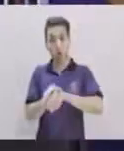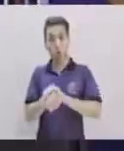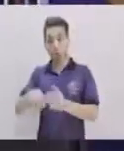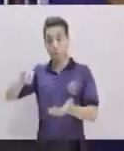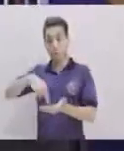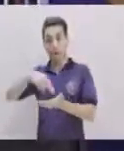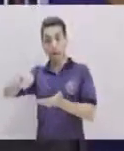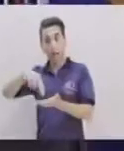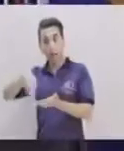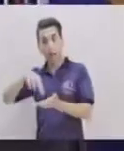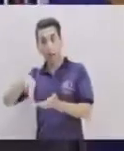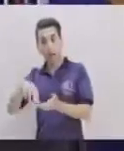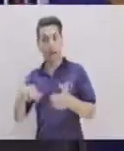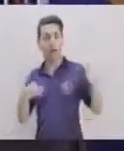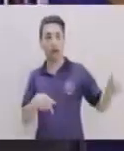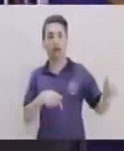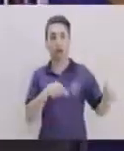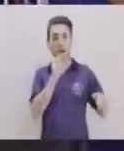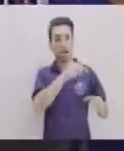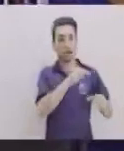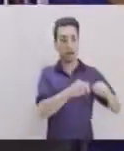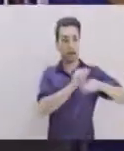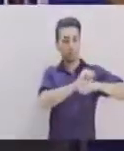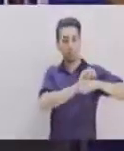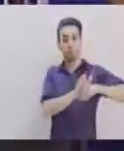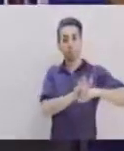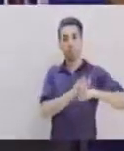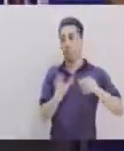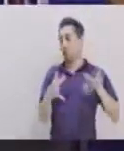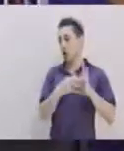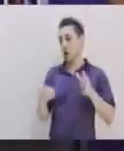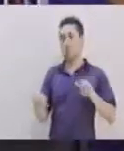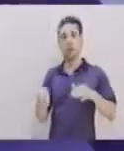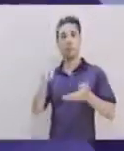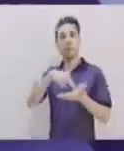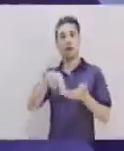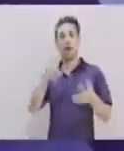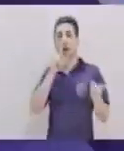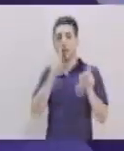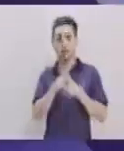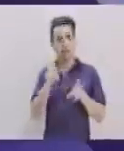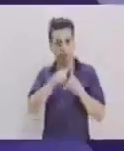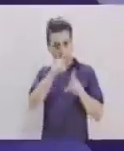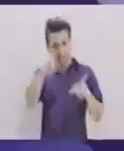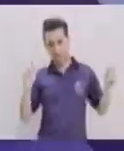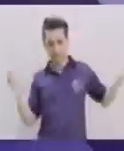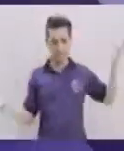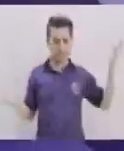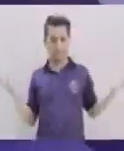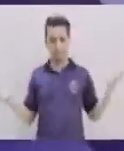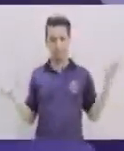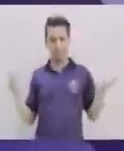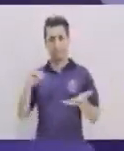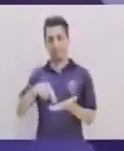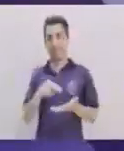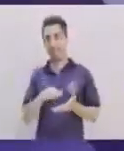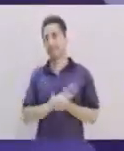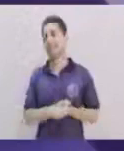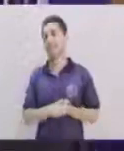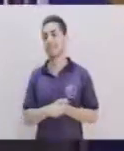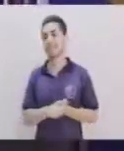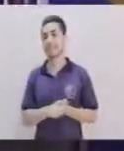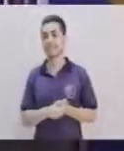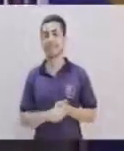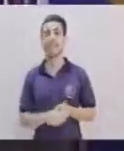como ella. Vamos a ver cómo bailamos todos. Eso, muy bien. Sacudimos nuestro cuerpo, ¿verdad que sí? Muy bien.